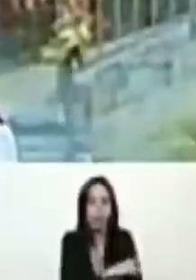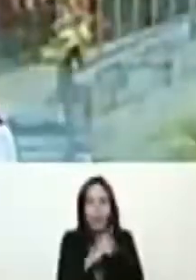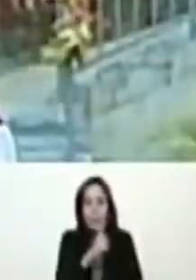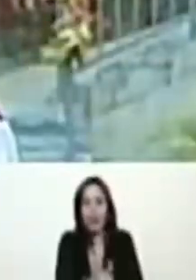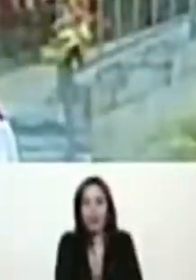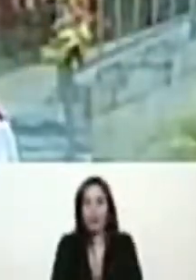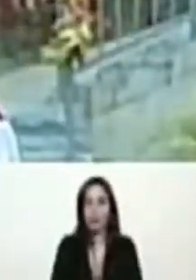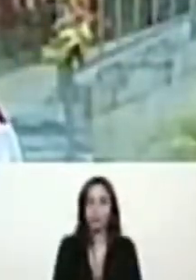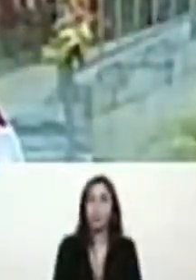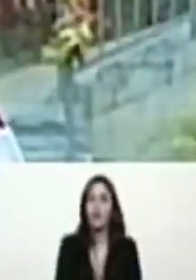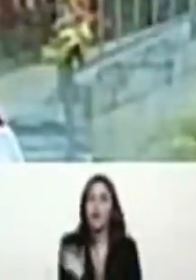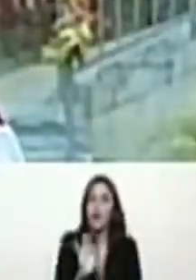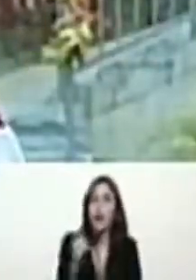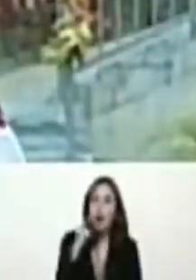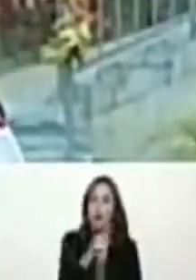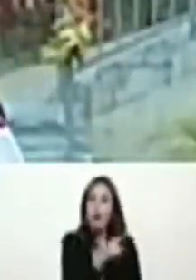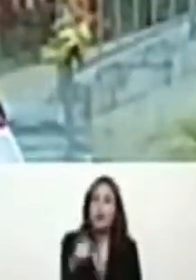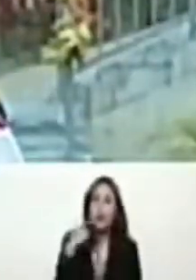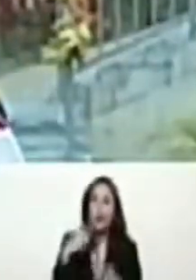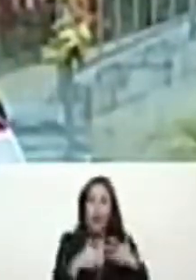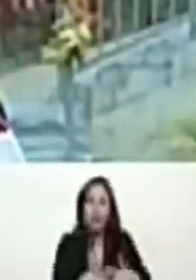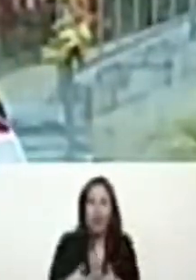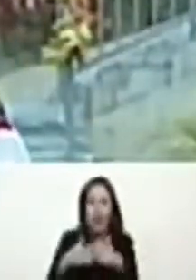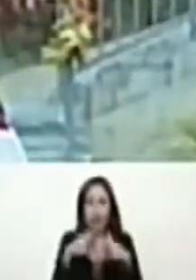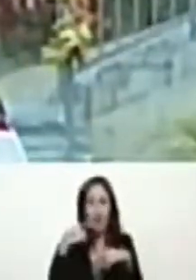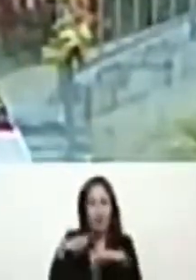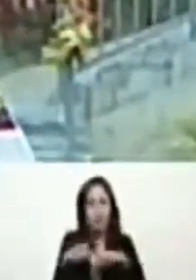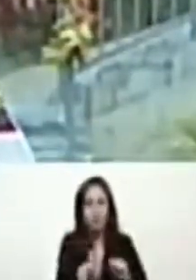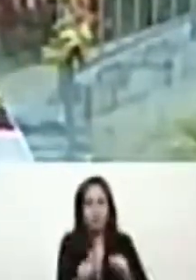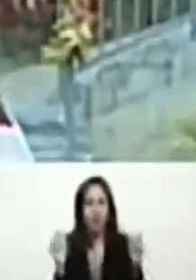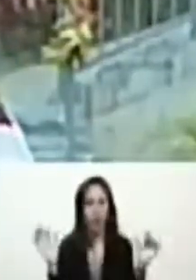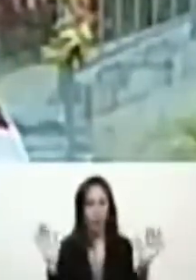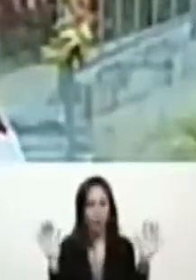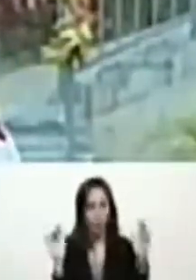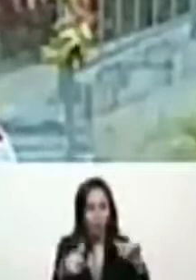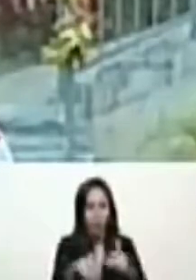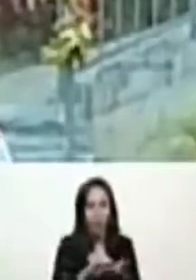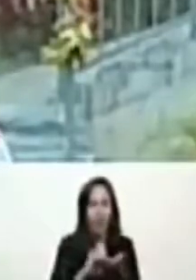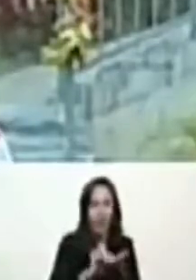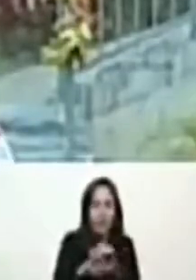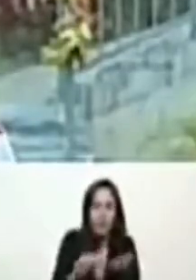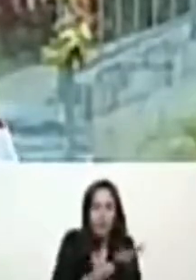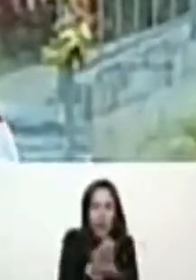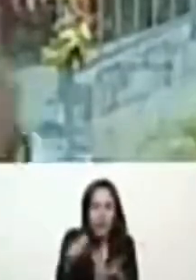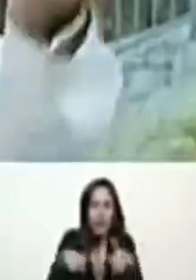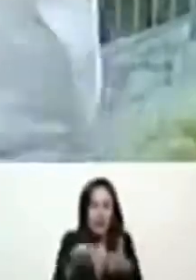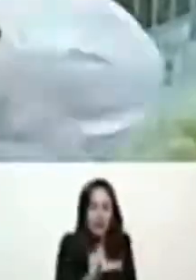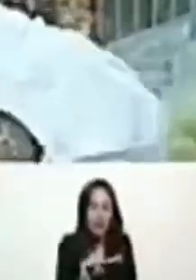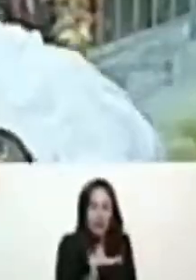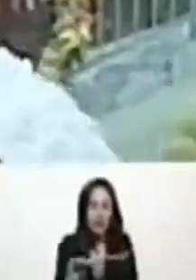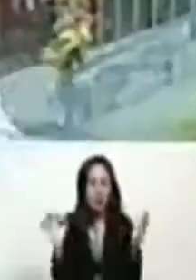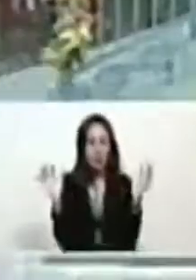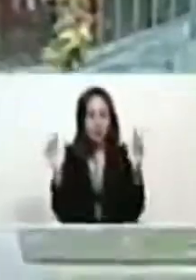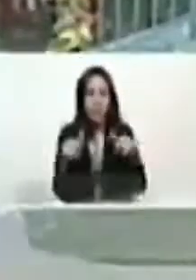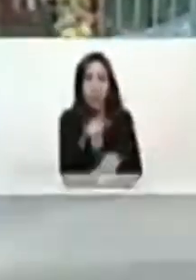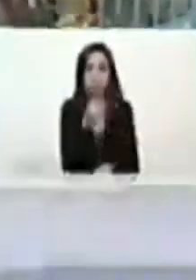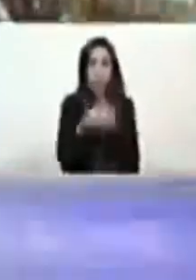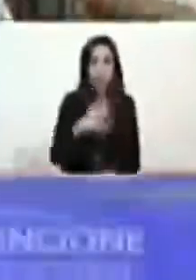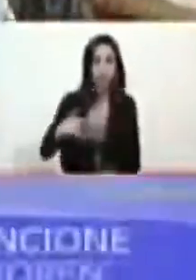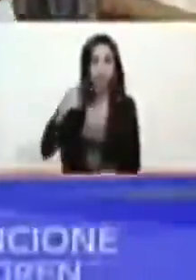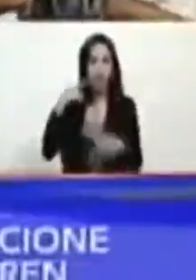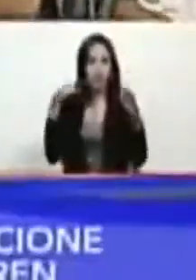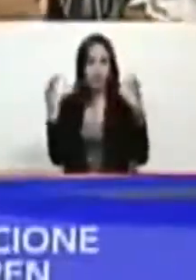¿Ustedes creen que va a venir el imperio gringo a arreglar los asuntos de Venezuela? ¿Ustedes quieren que vengan los gringos?